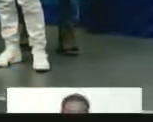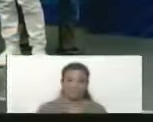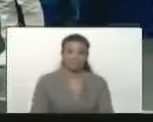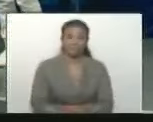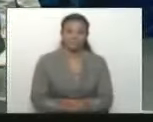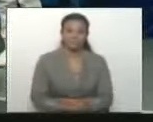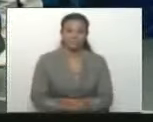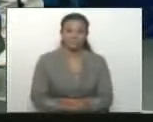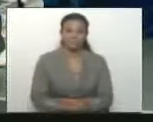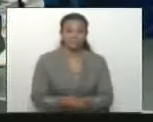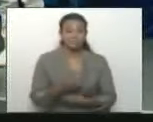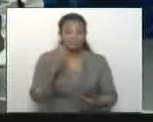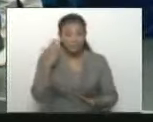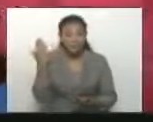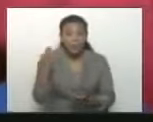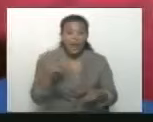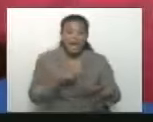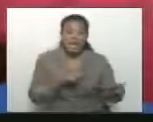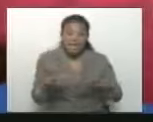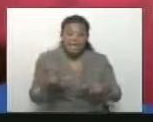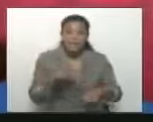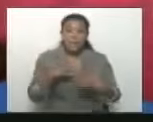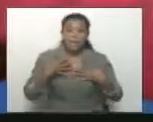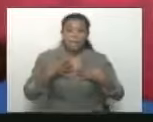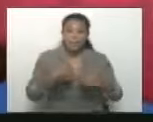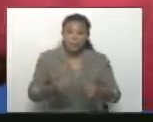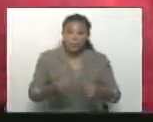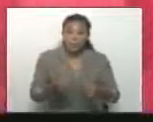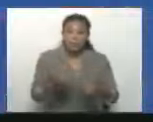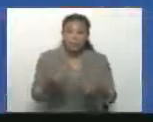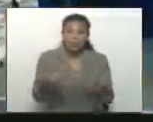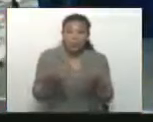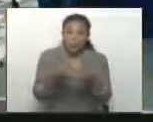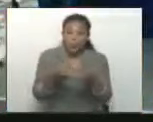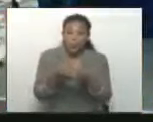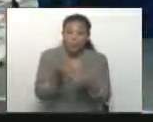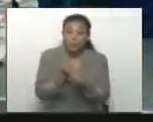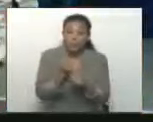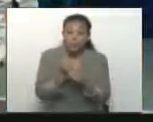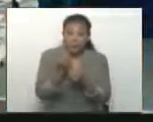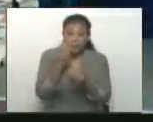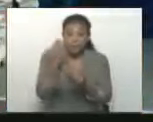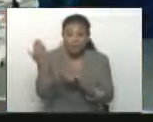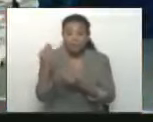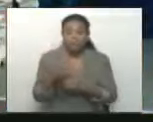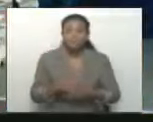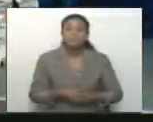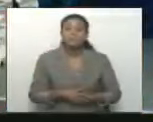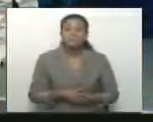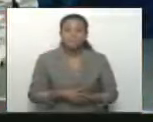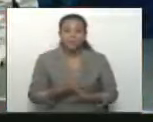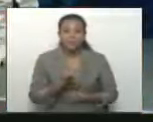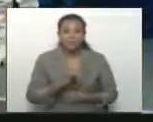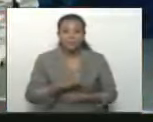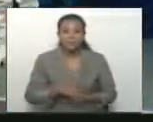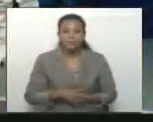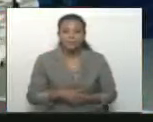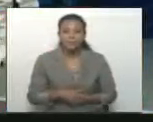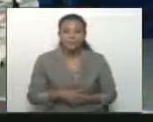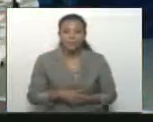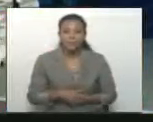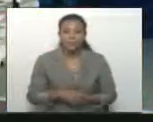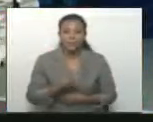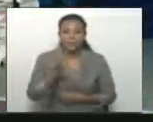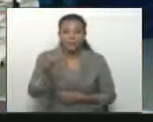verdad en manos de Dios con tu equipo siempre bueno por aquí Tenemos también a guad donini es el